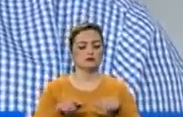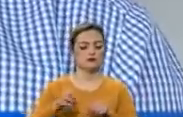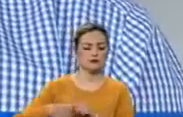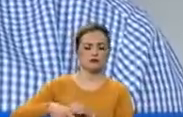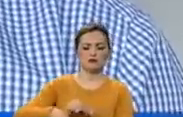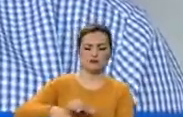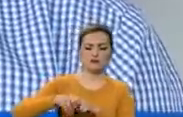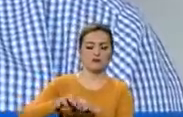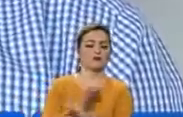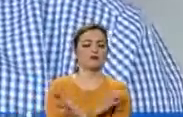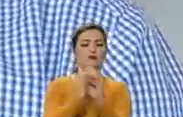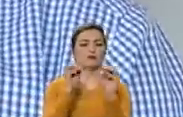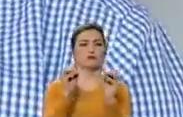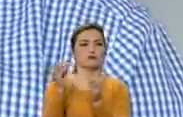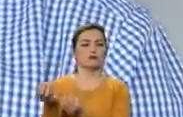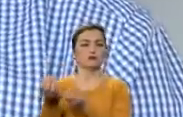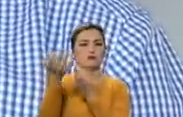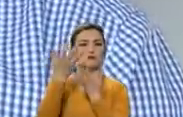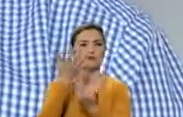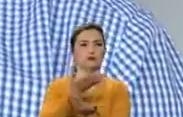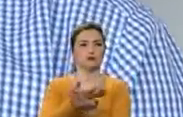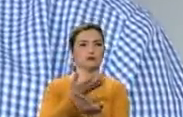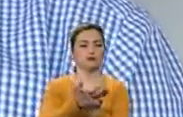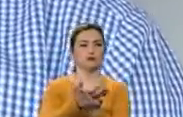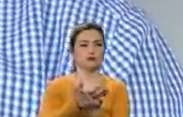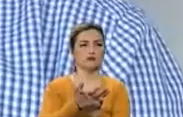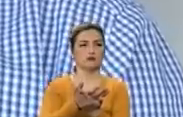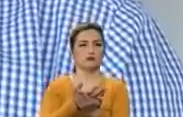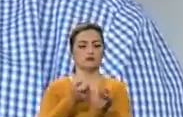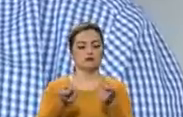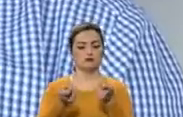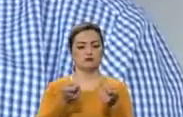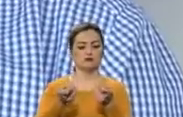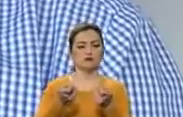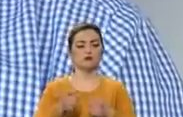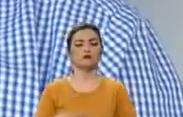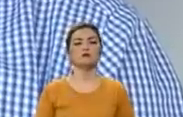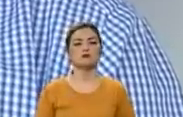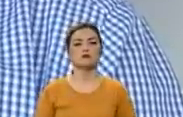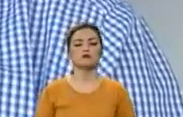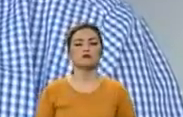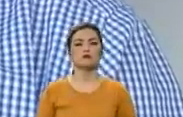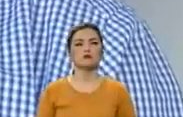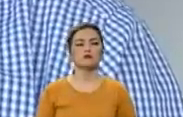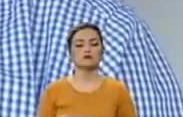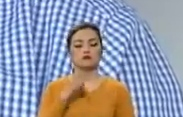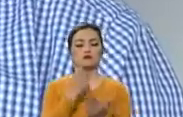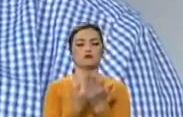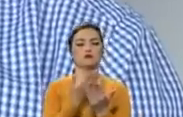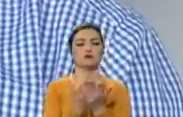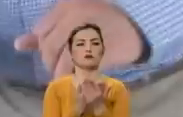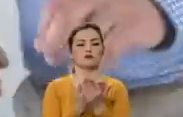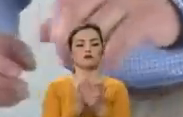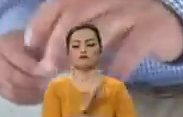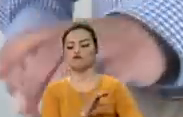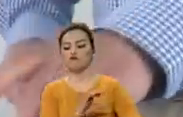contaminación ya no existe, de acuerdo a la información presentada por el regulado y también con las pruebas y análisis de campo